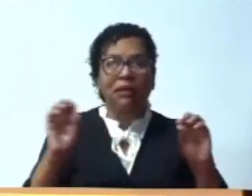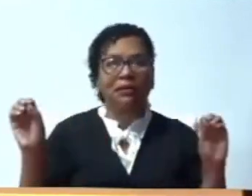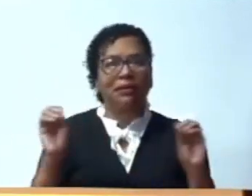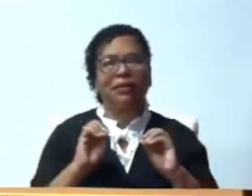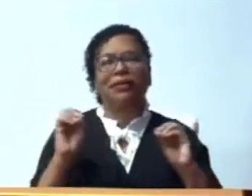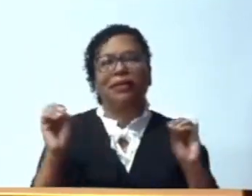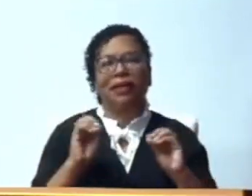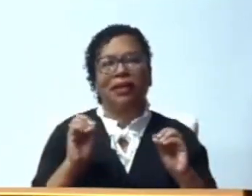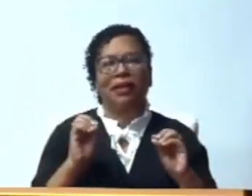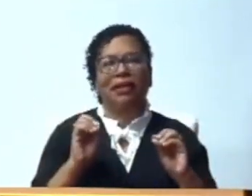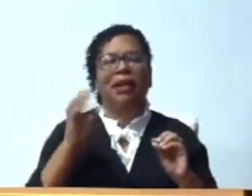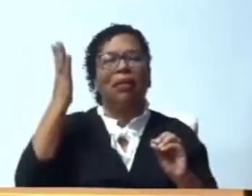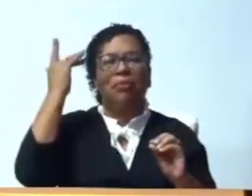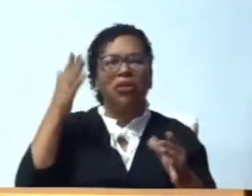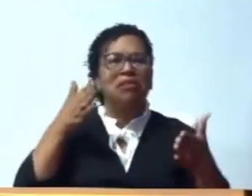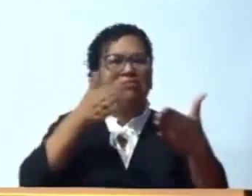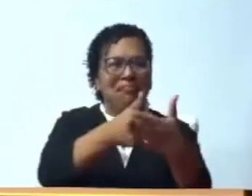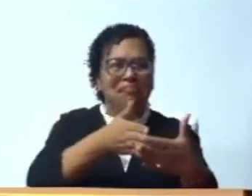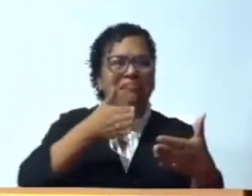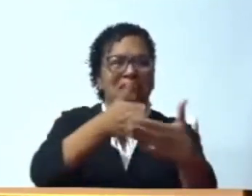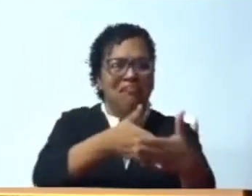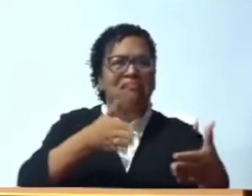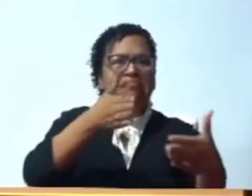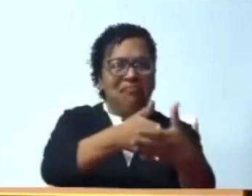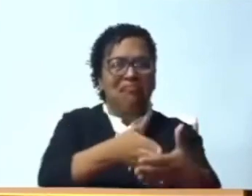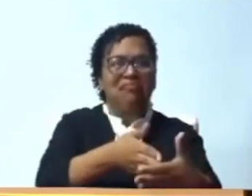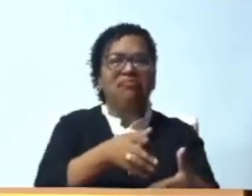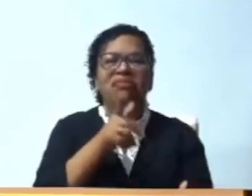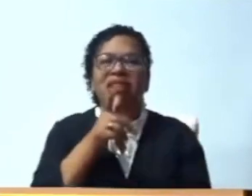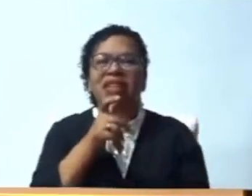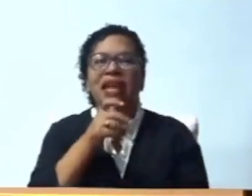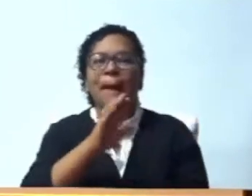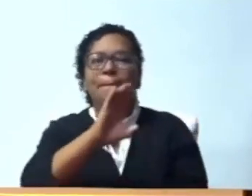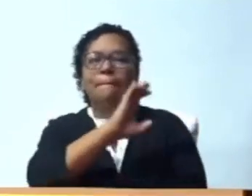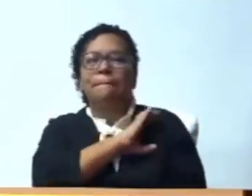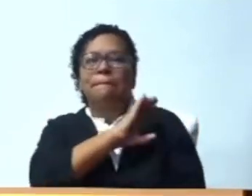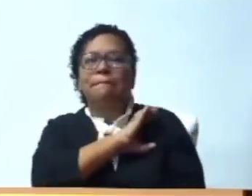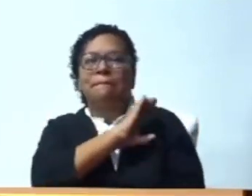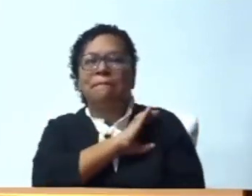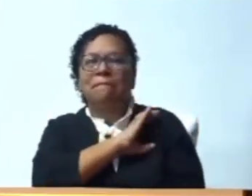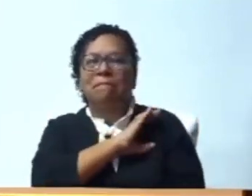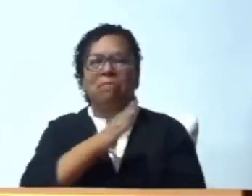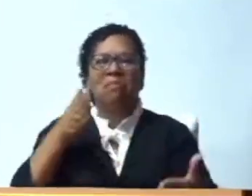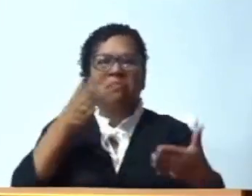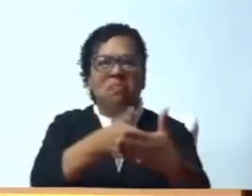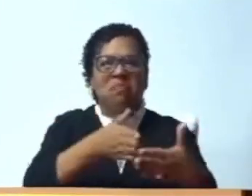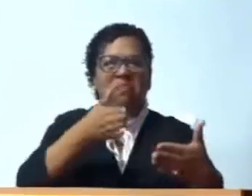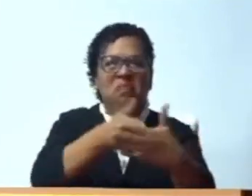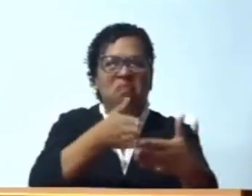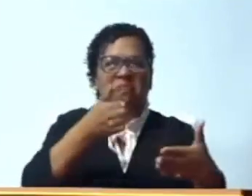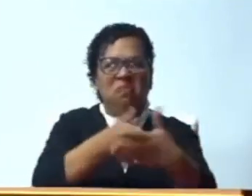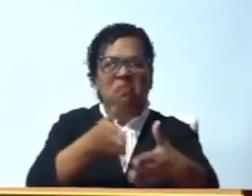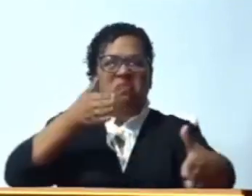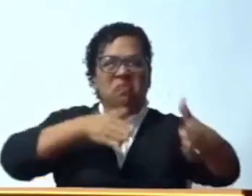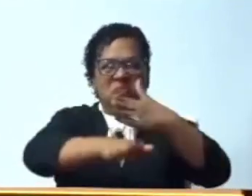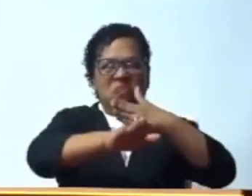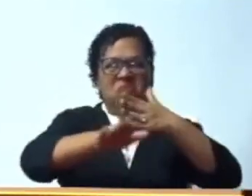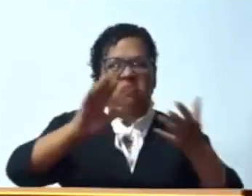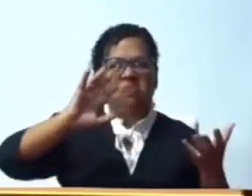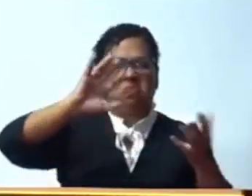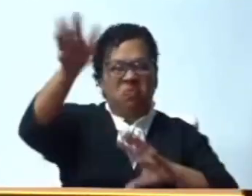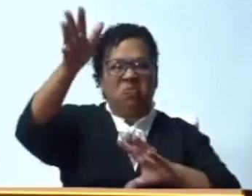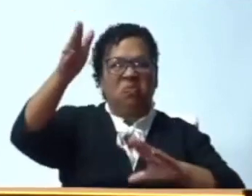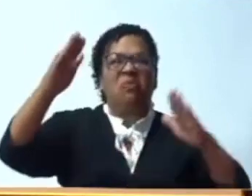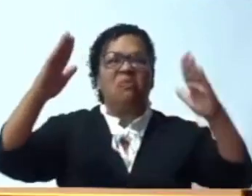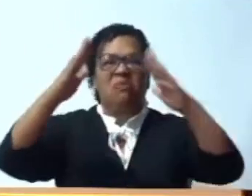ataques de elementos de la Policía Nacional al local principal del PLD